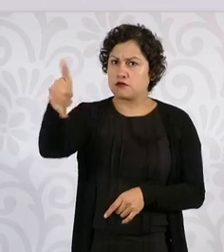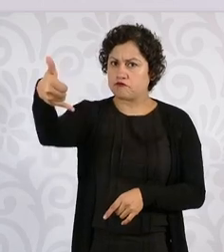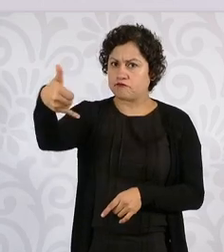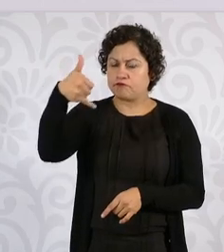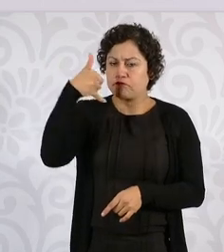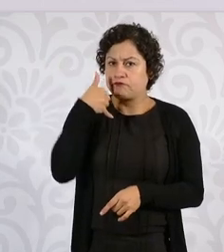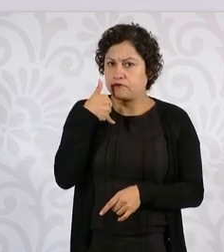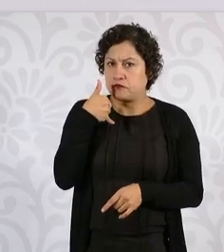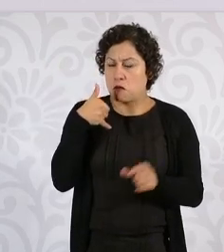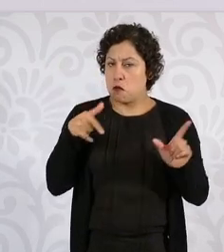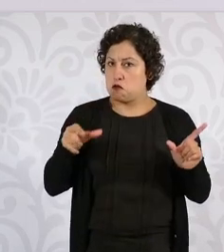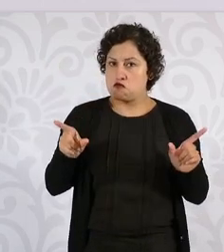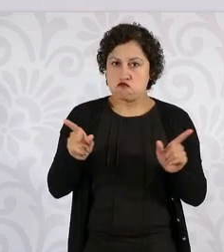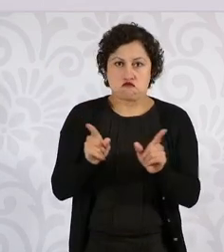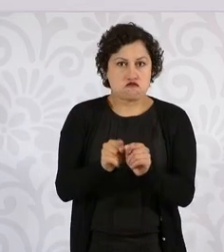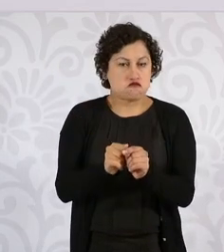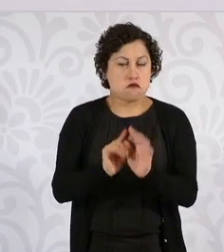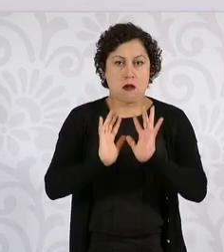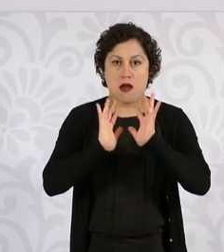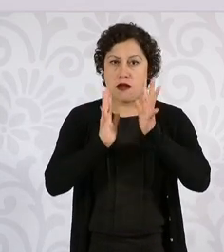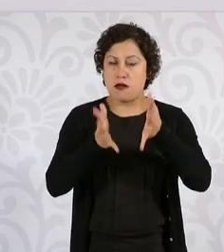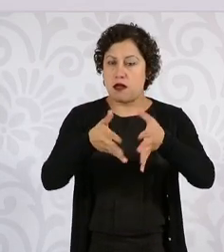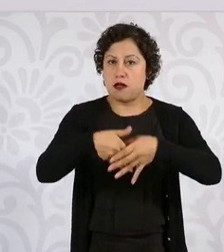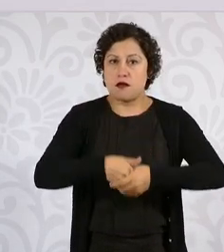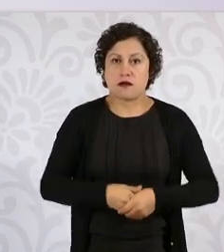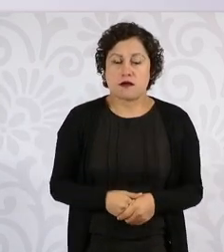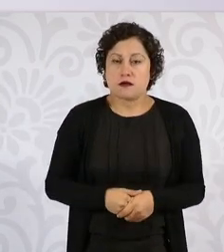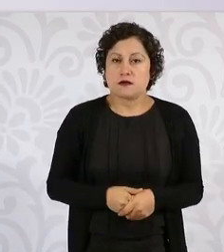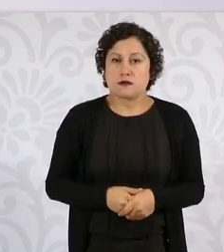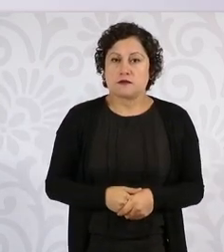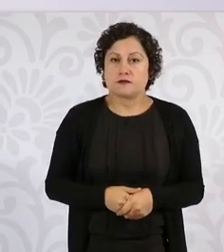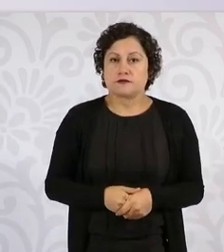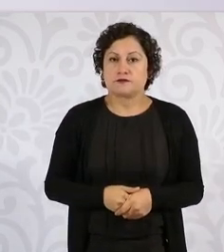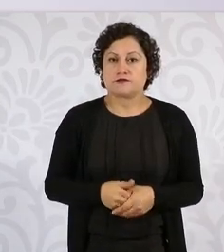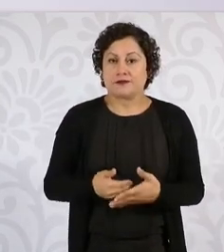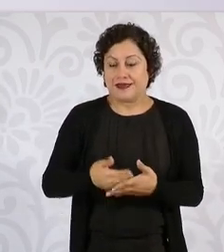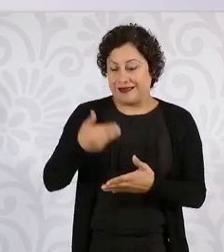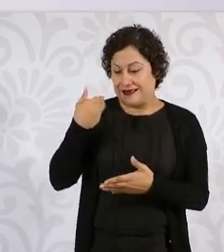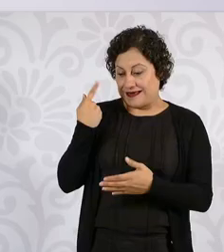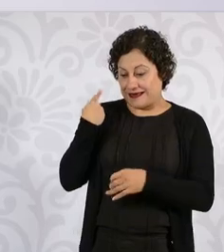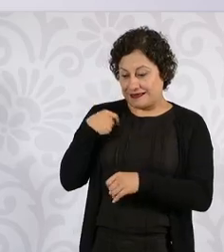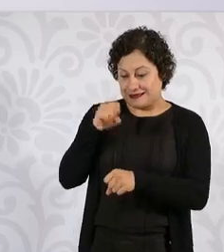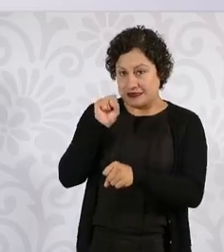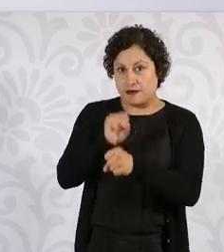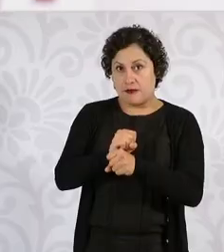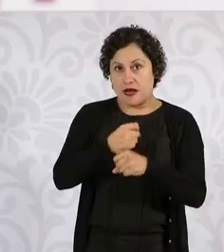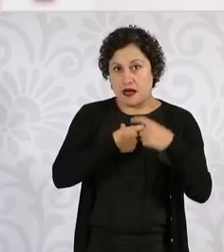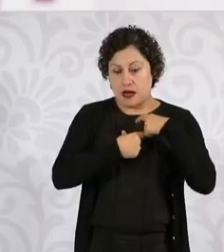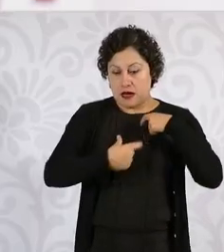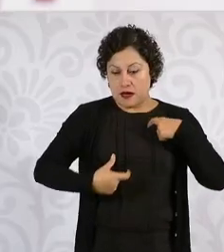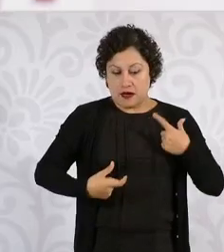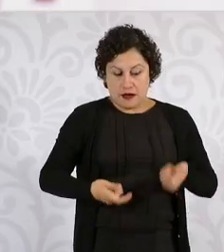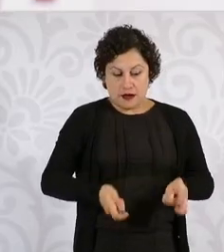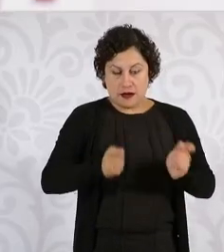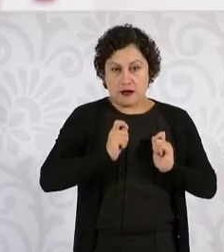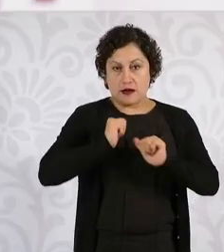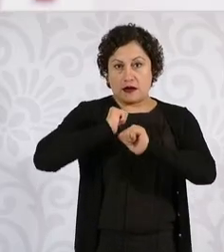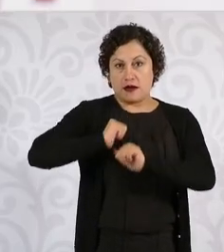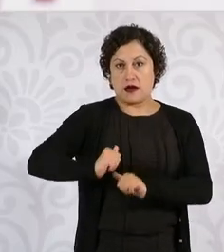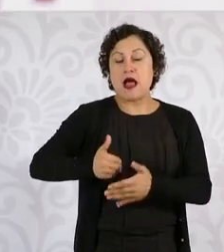y nada más, previo a la toma de posesión. Y todo lo demás relacionado con esa